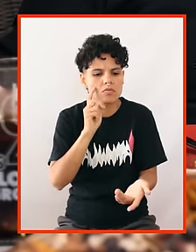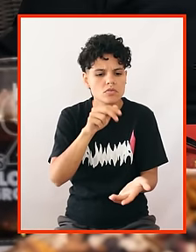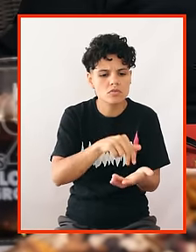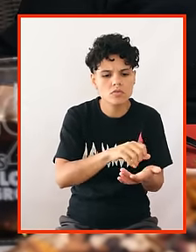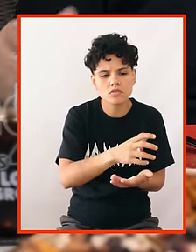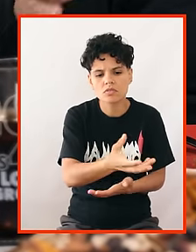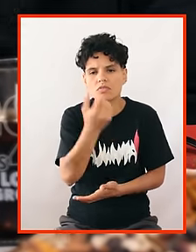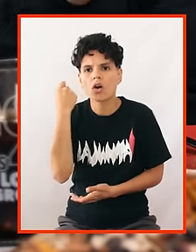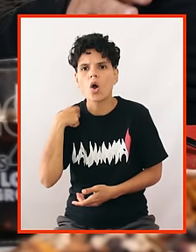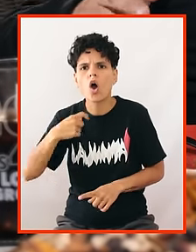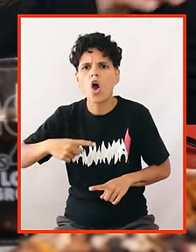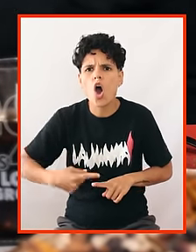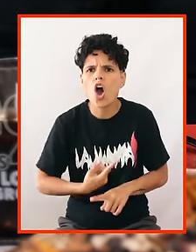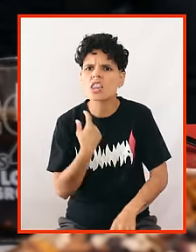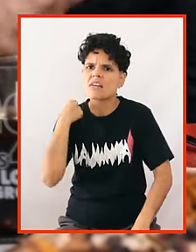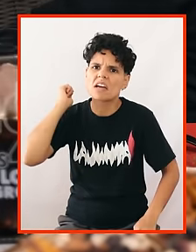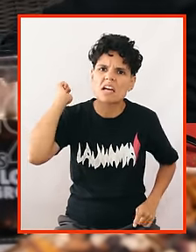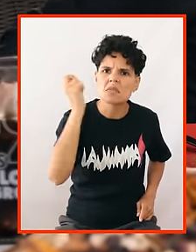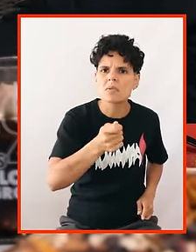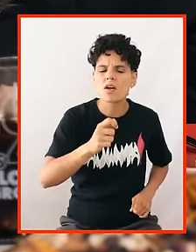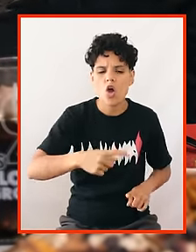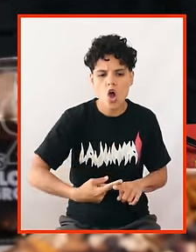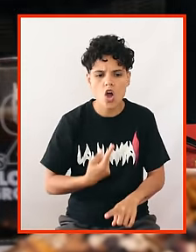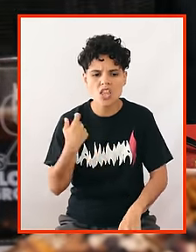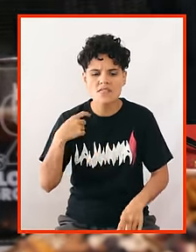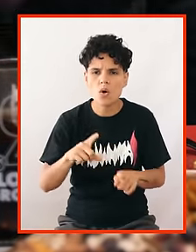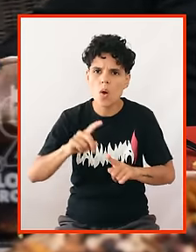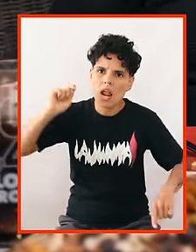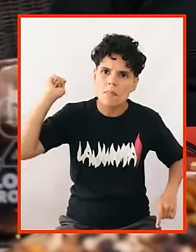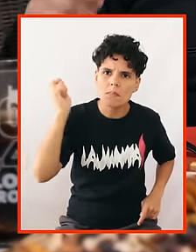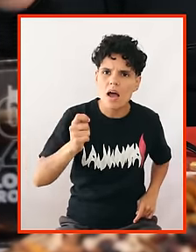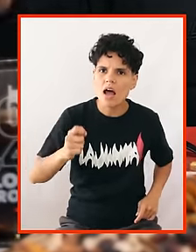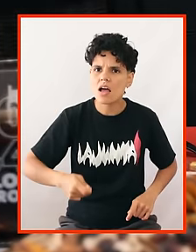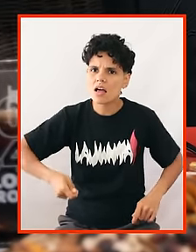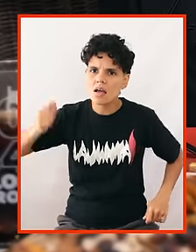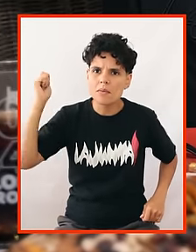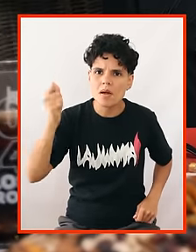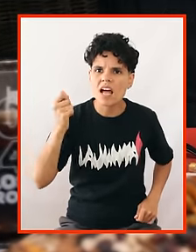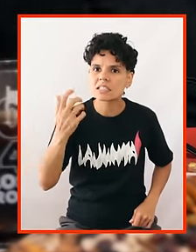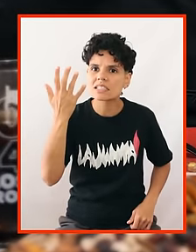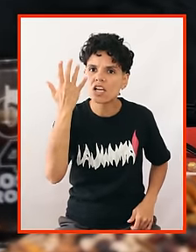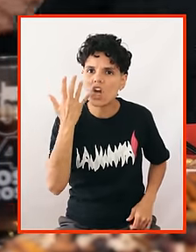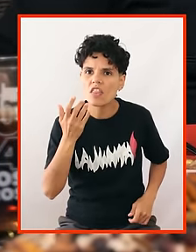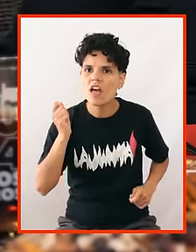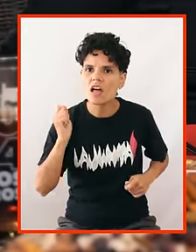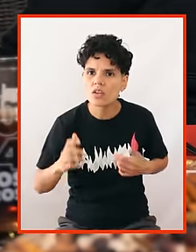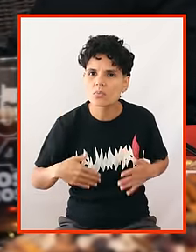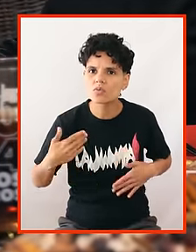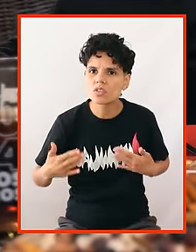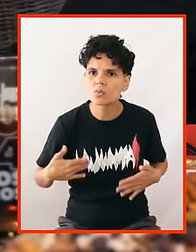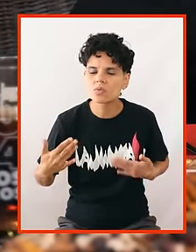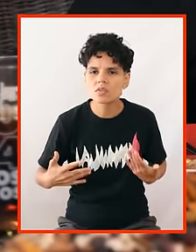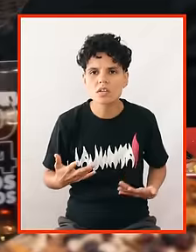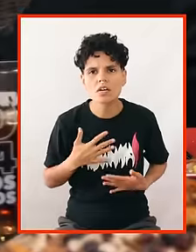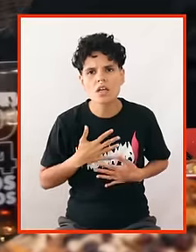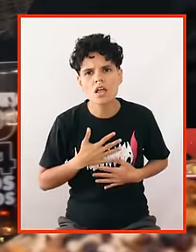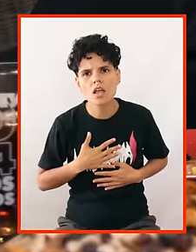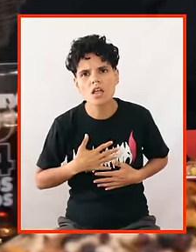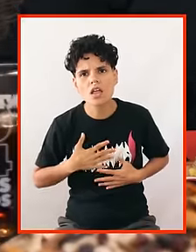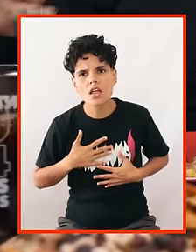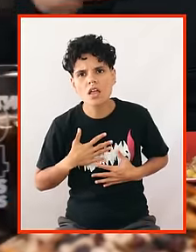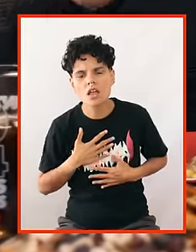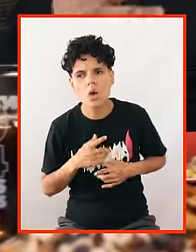iban a tocar y al otro día nos vamos. No. ¡Toquen de nuevo $100,000! ¡No, sí. Pero no! ¡Estoy haciendo! Ya 5 días tocando y